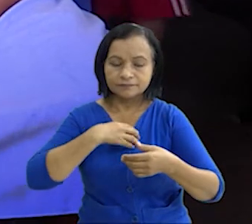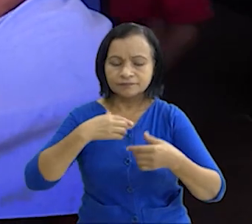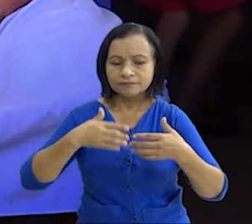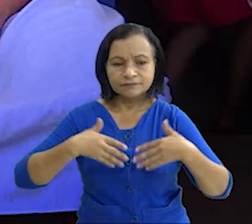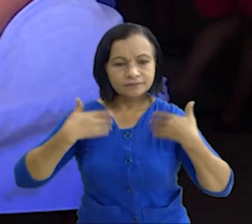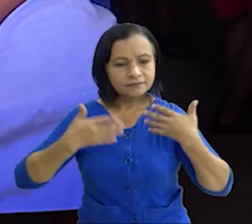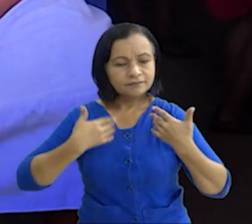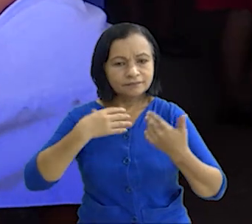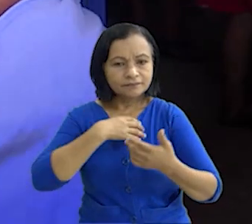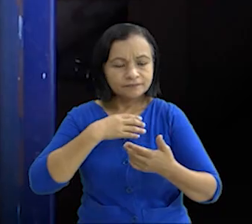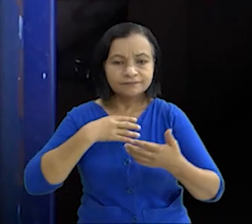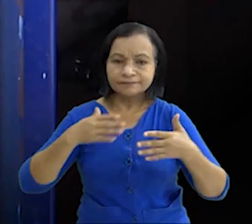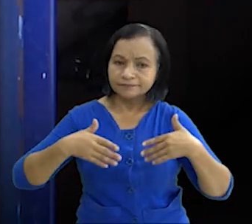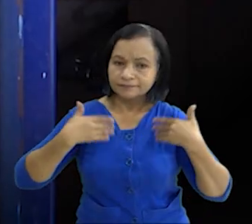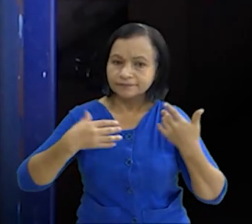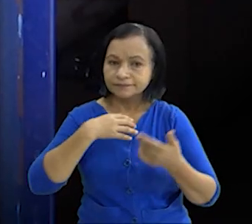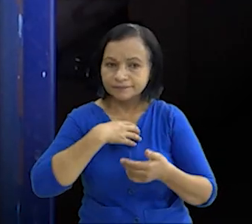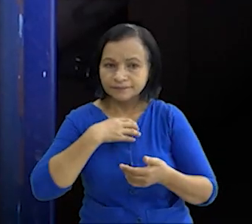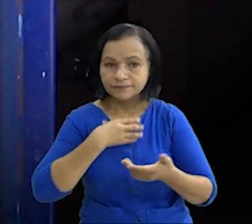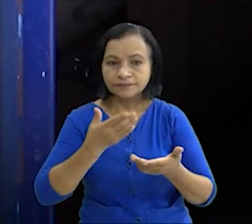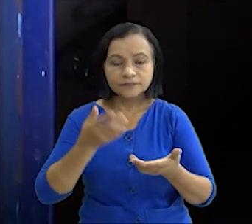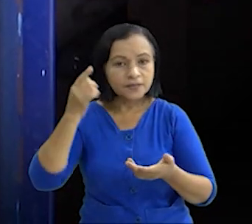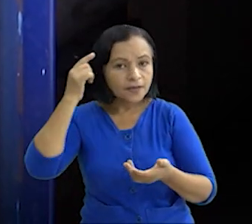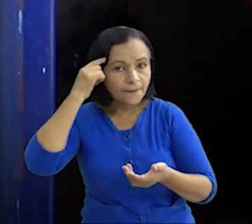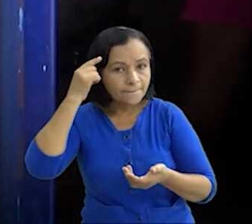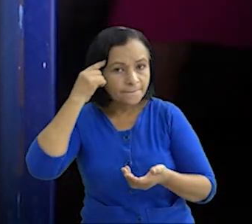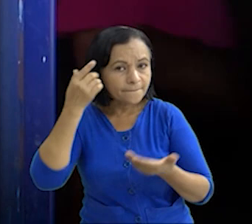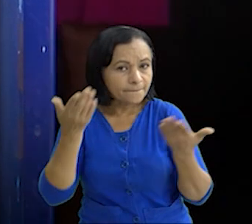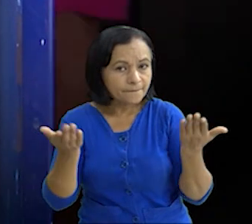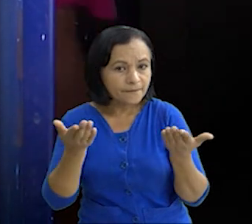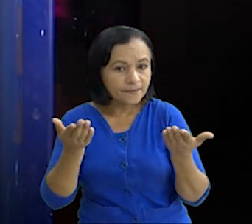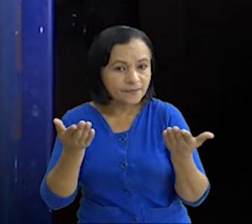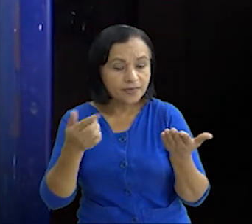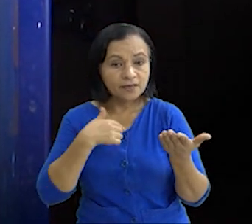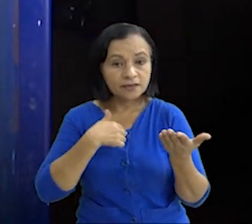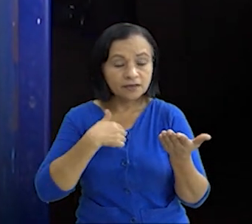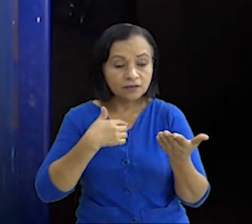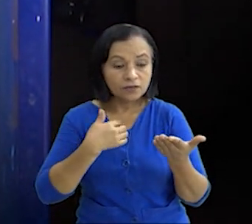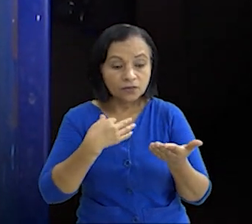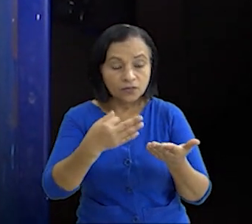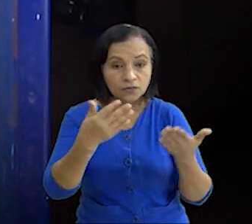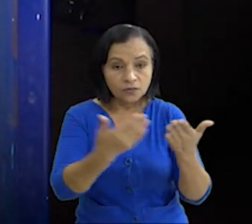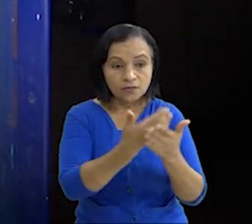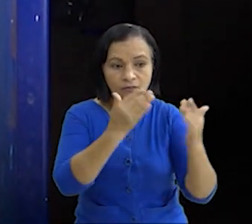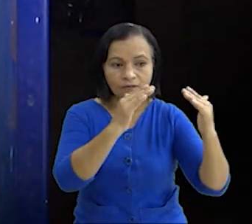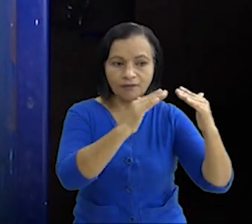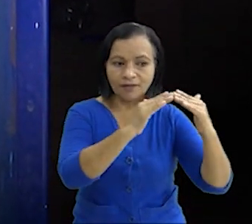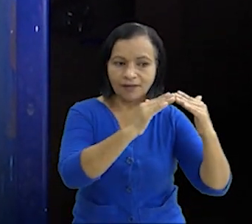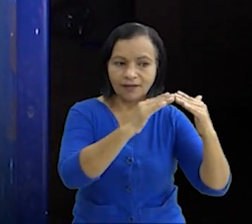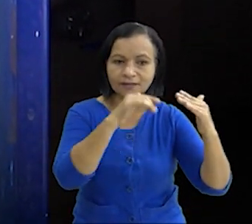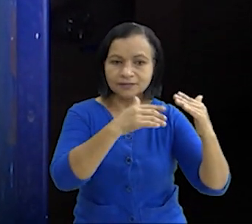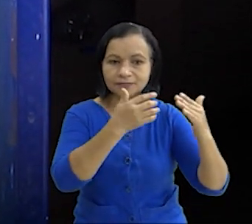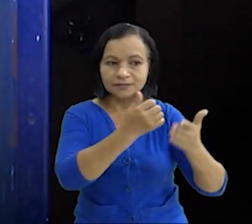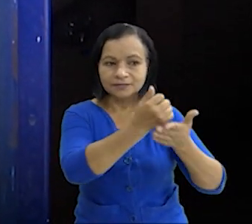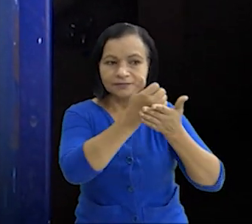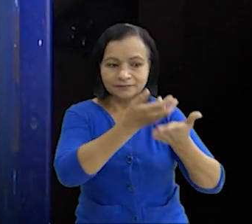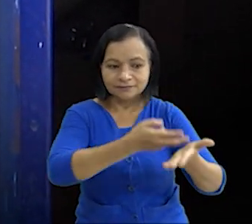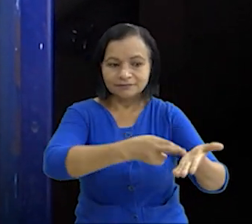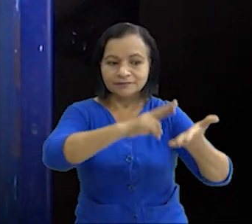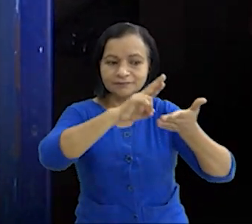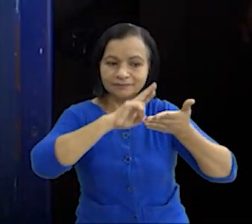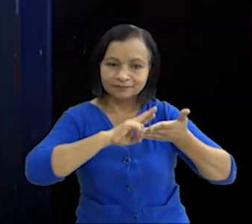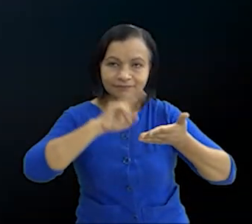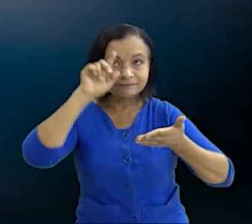llené de alegría, de gozo. Pensar que íbamos a tener una casita pues que nos estaba regalando